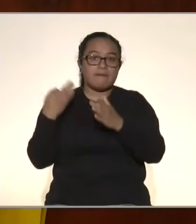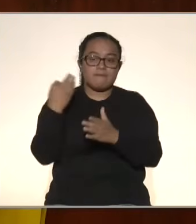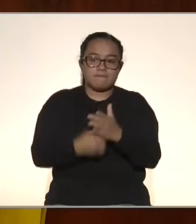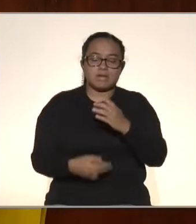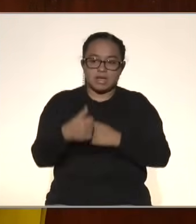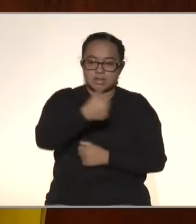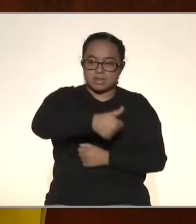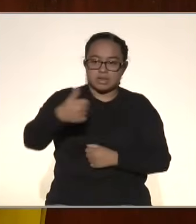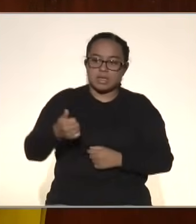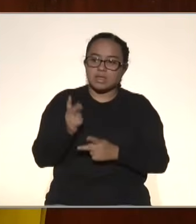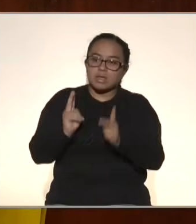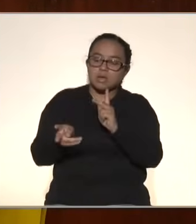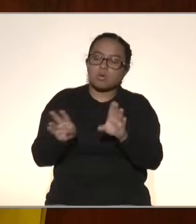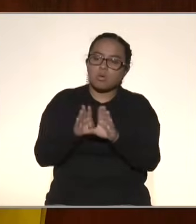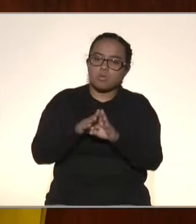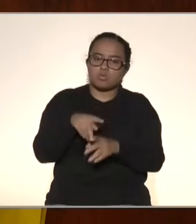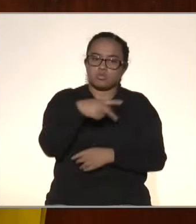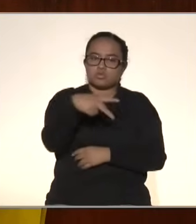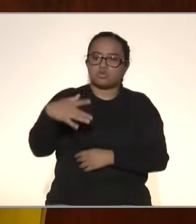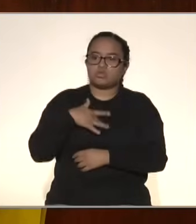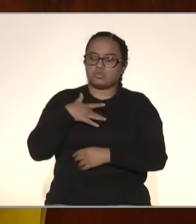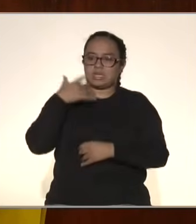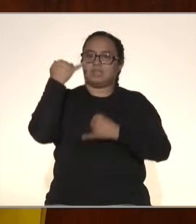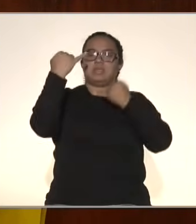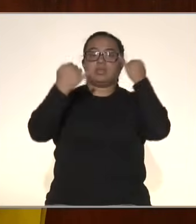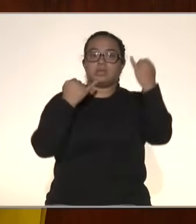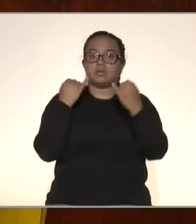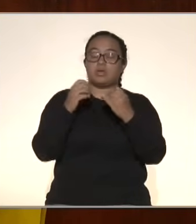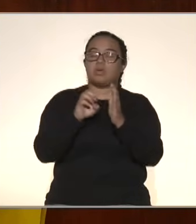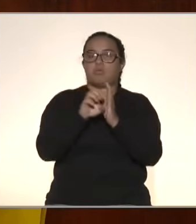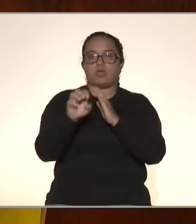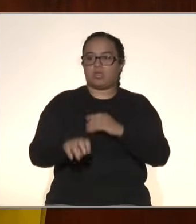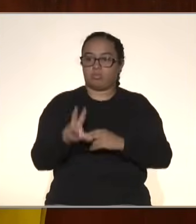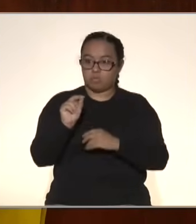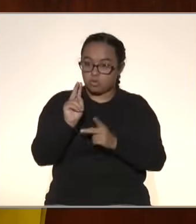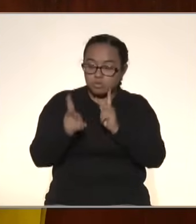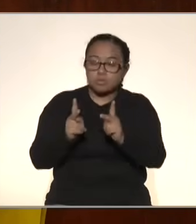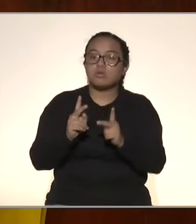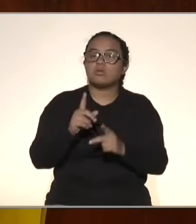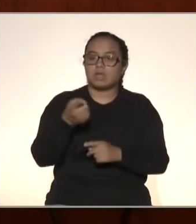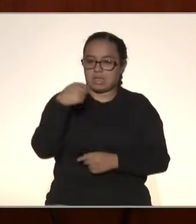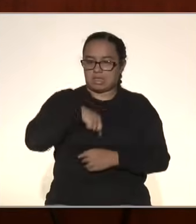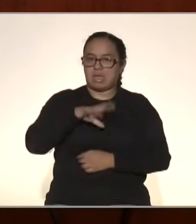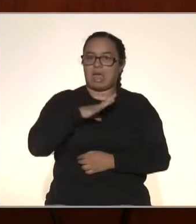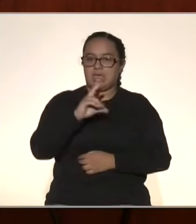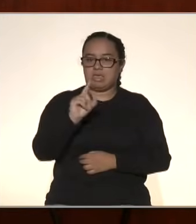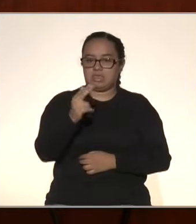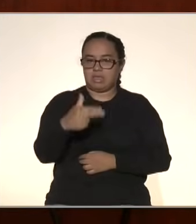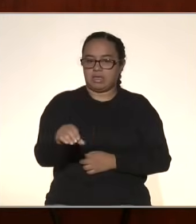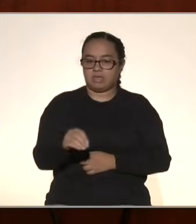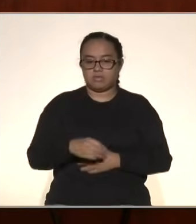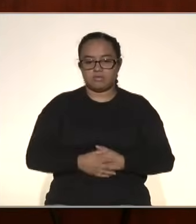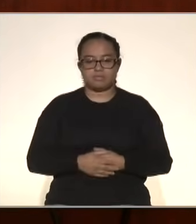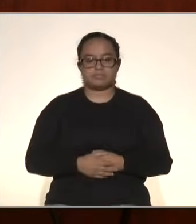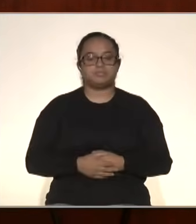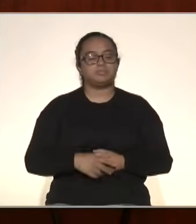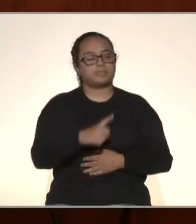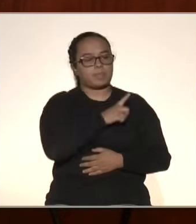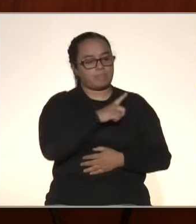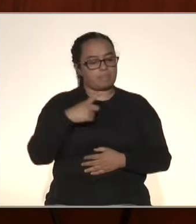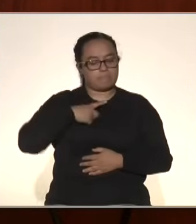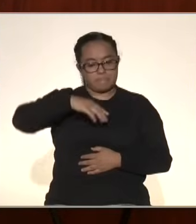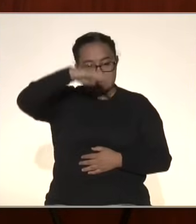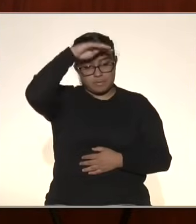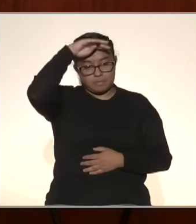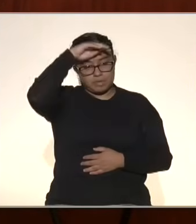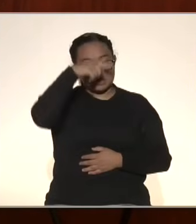nuestras expectativas y qué tanto daño nos hace no hacerlo? Bueno, es que ahí ya tendríamos que pensar cómo está